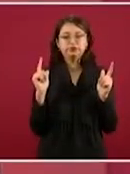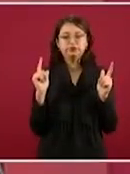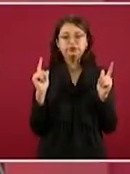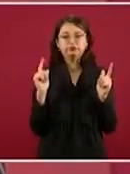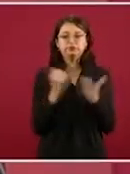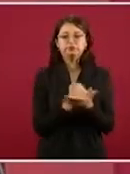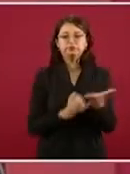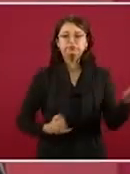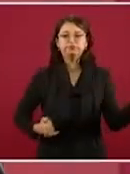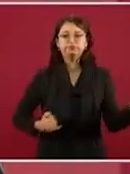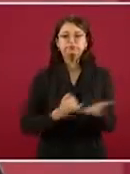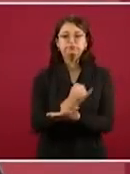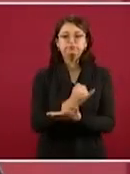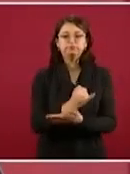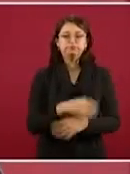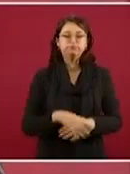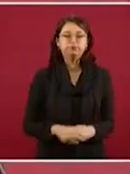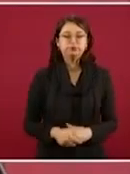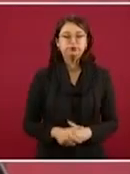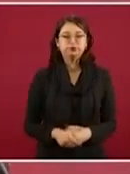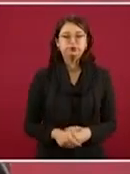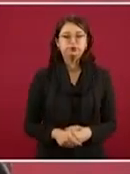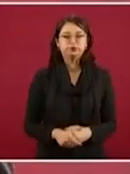los que decidan.